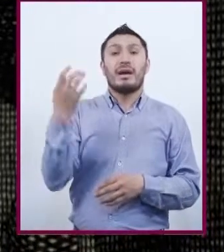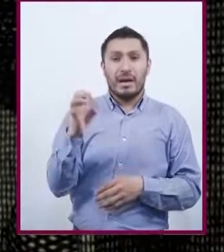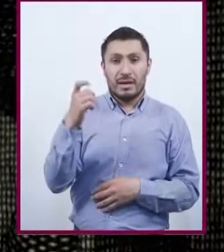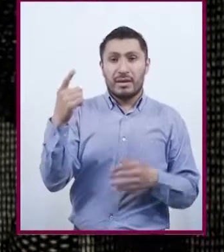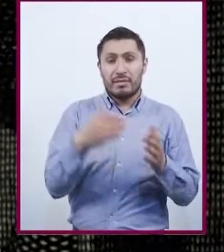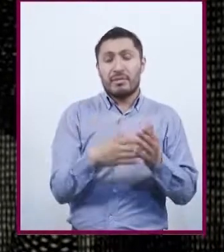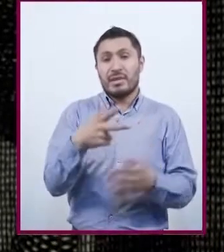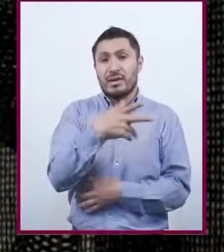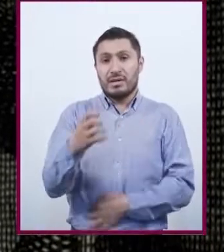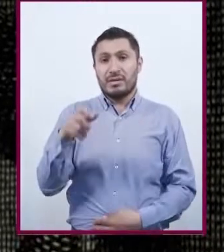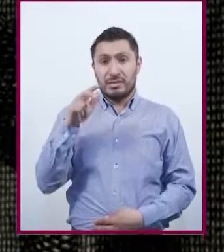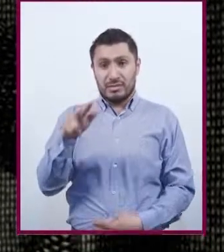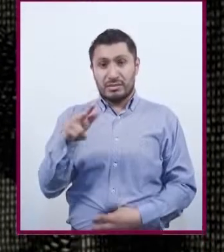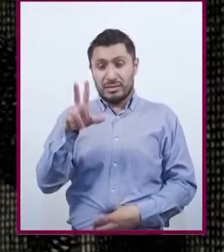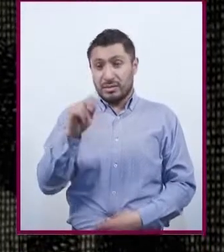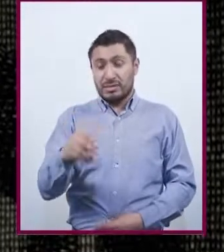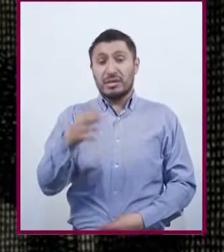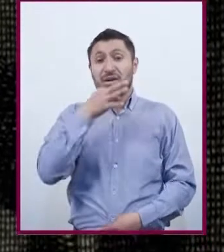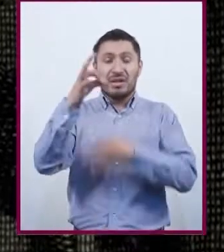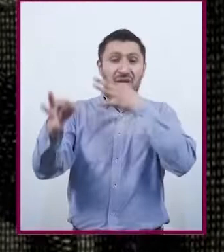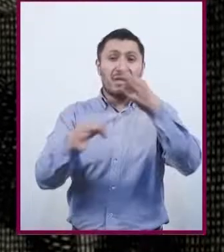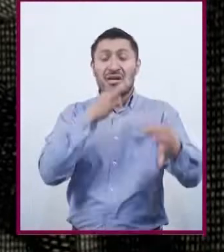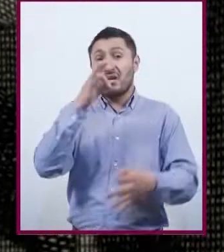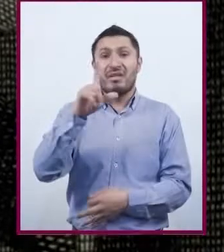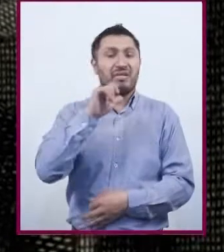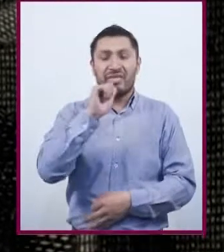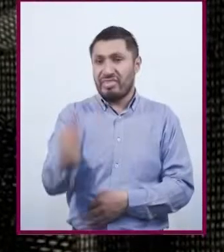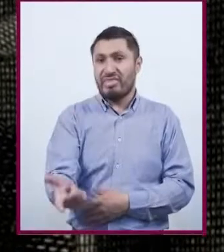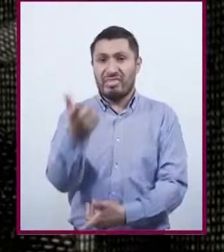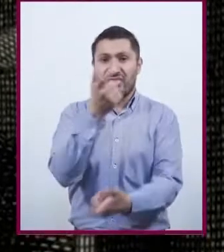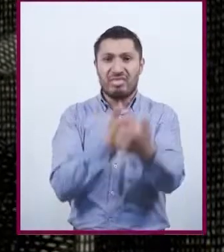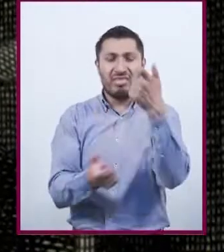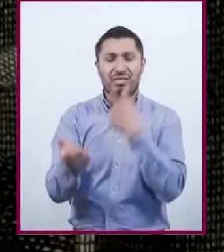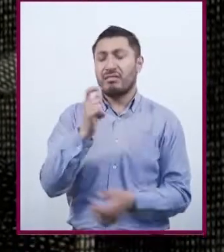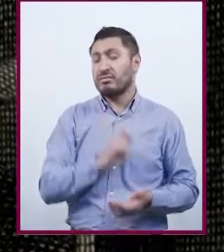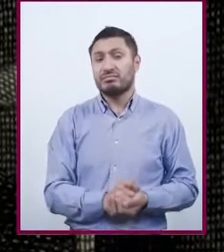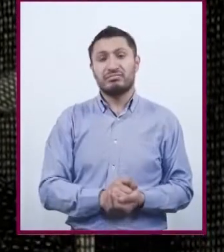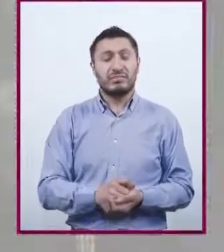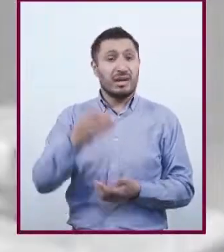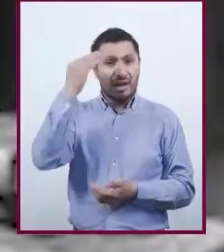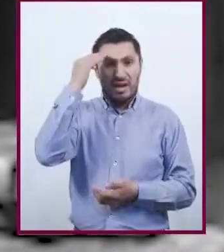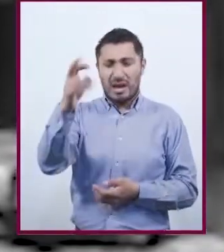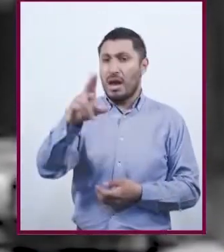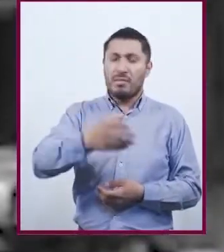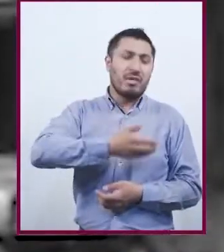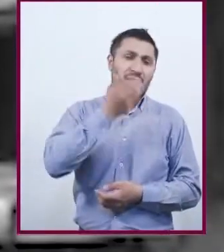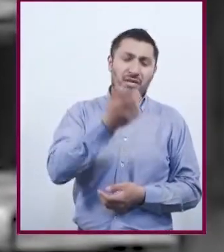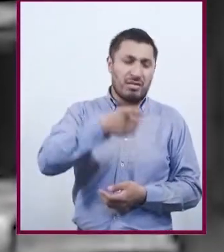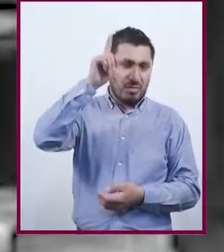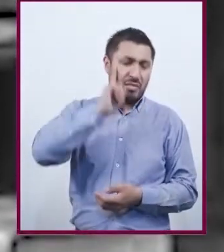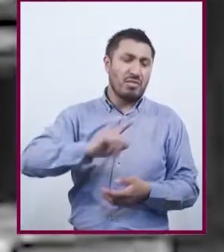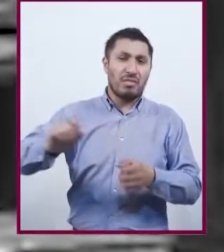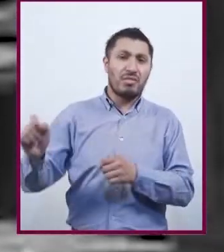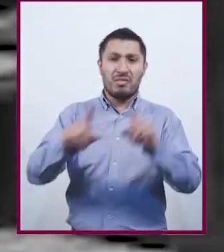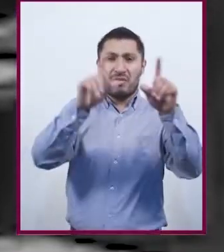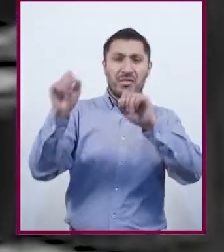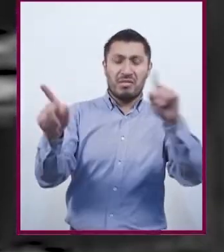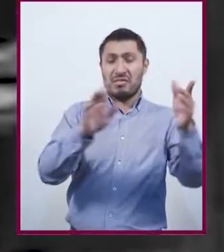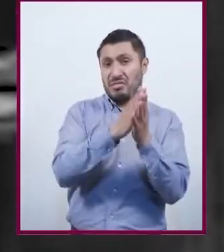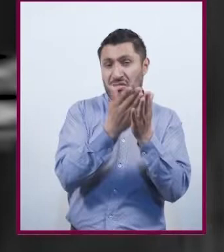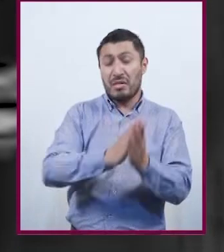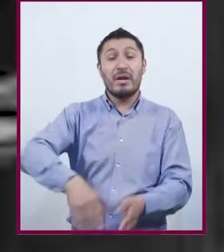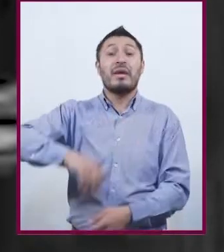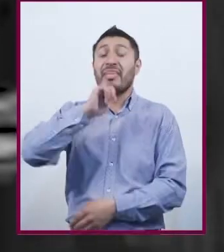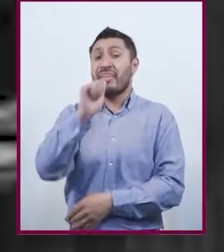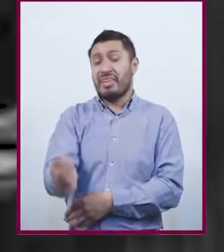enero de 1818 y no le reportó ninguna ganancia a la autora. En ese tiempo no era común que las mujeres